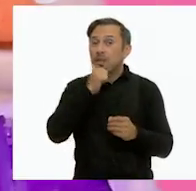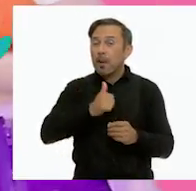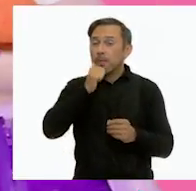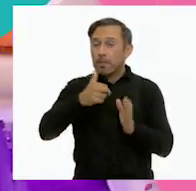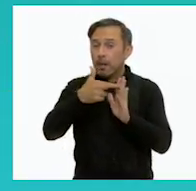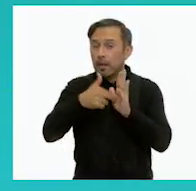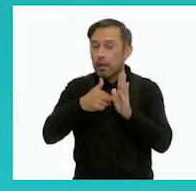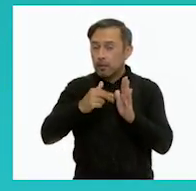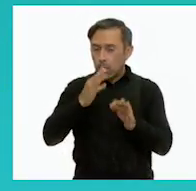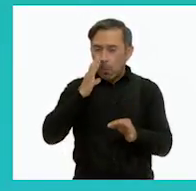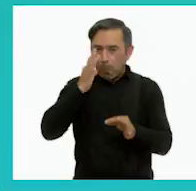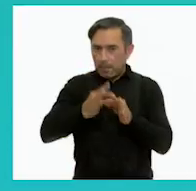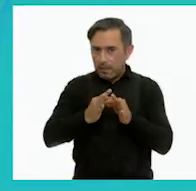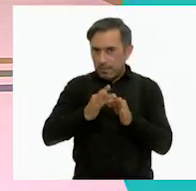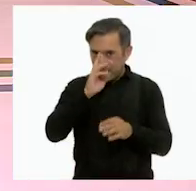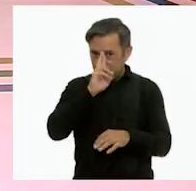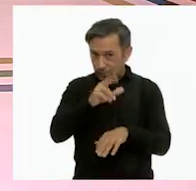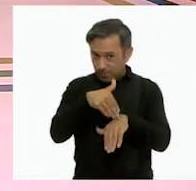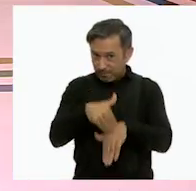siempre!